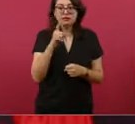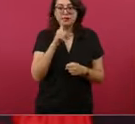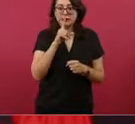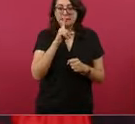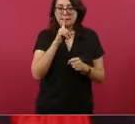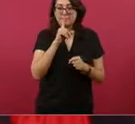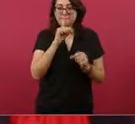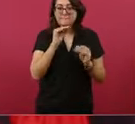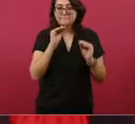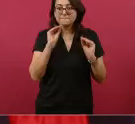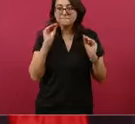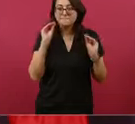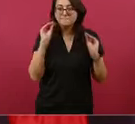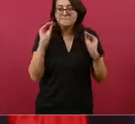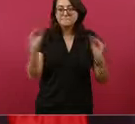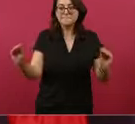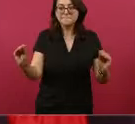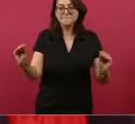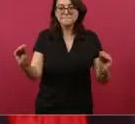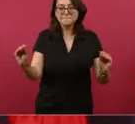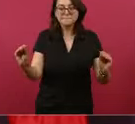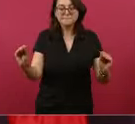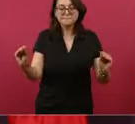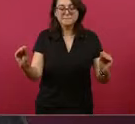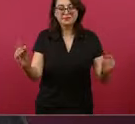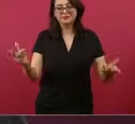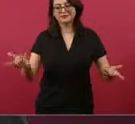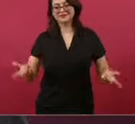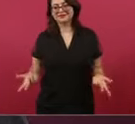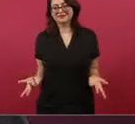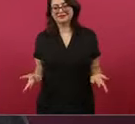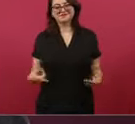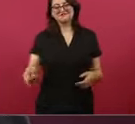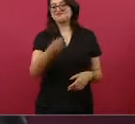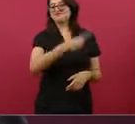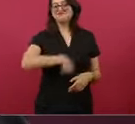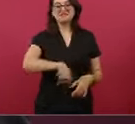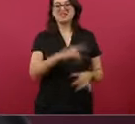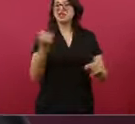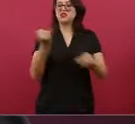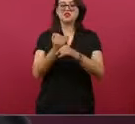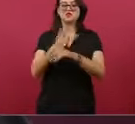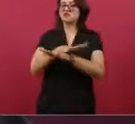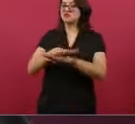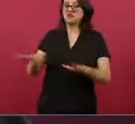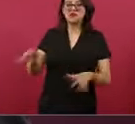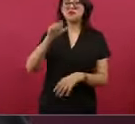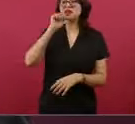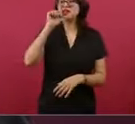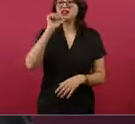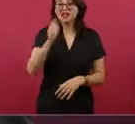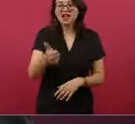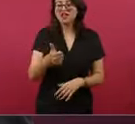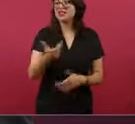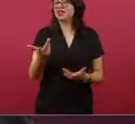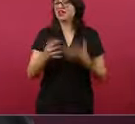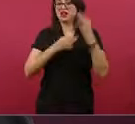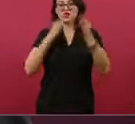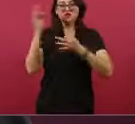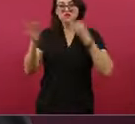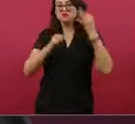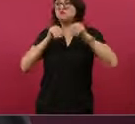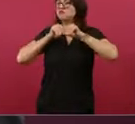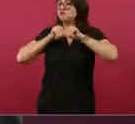la mayoría de los medios convencionales están alineados